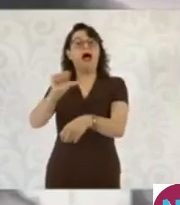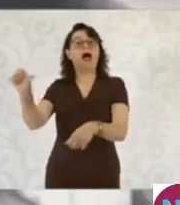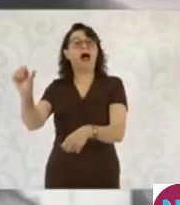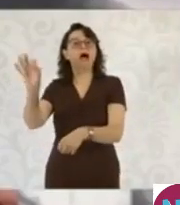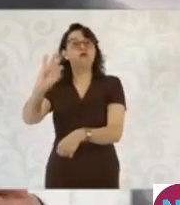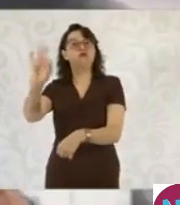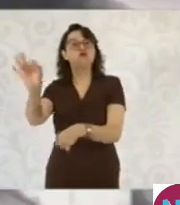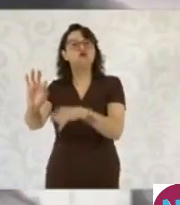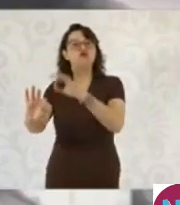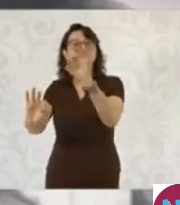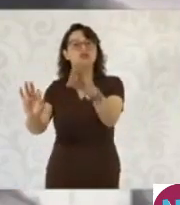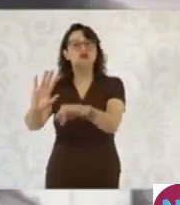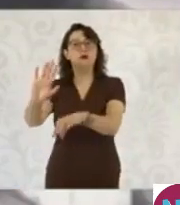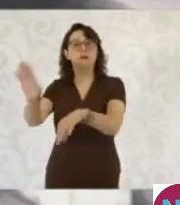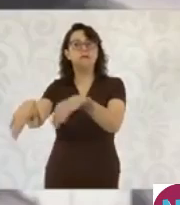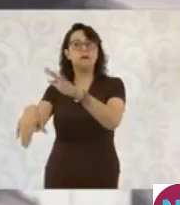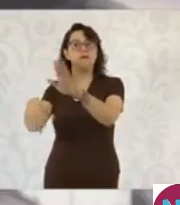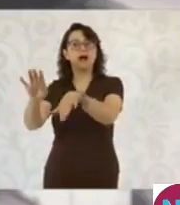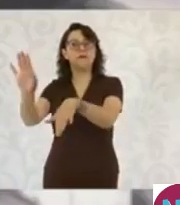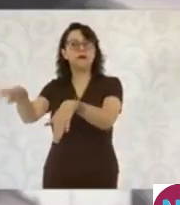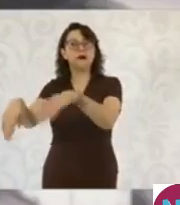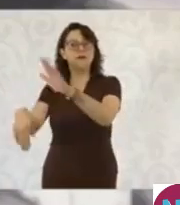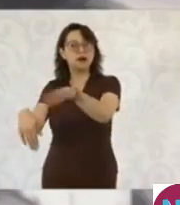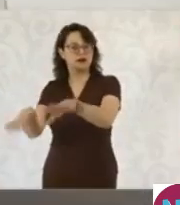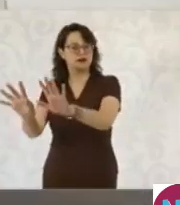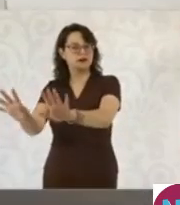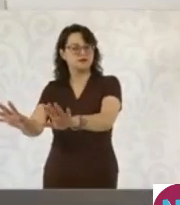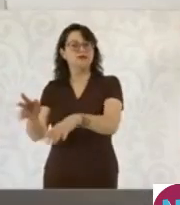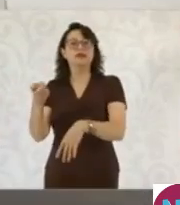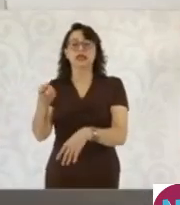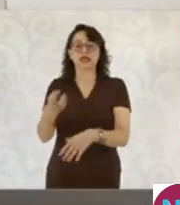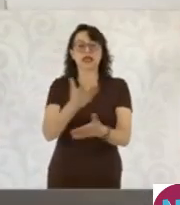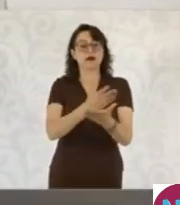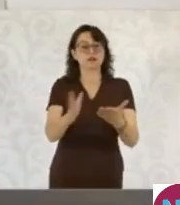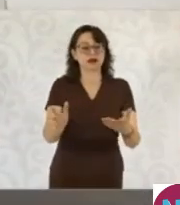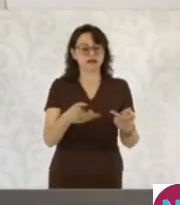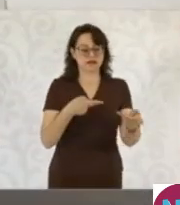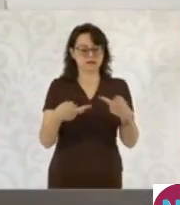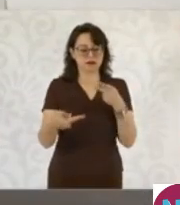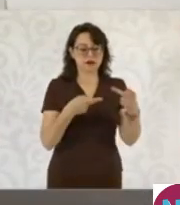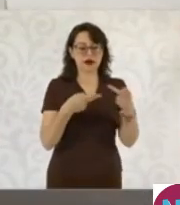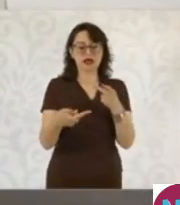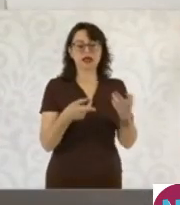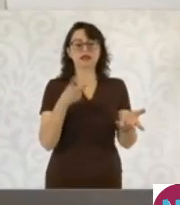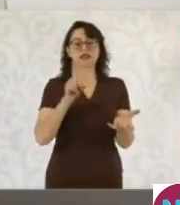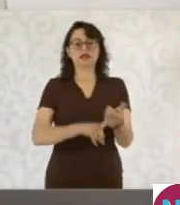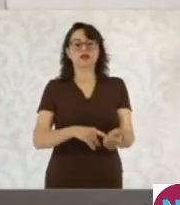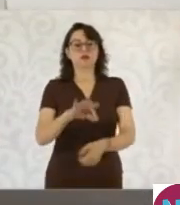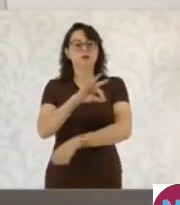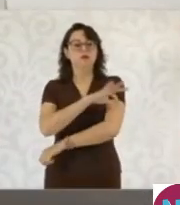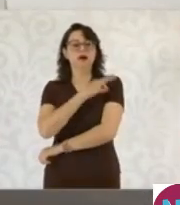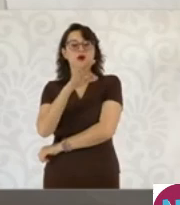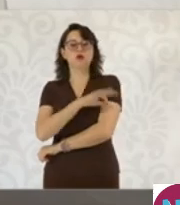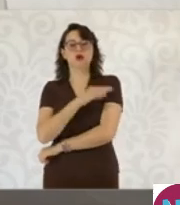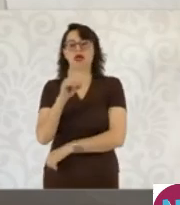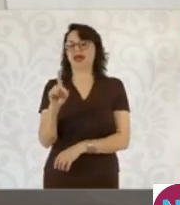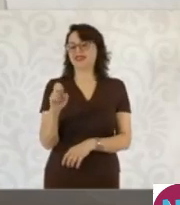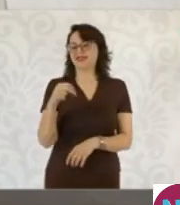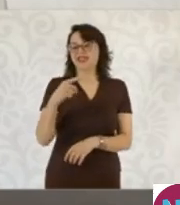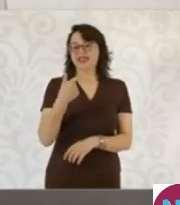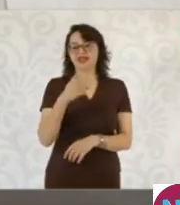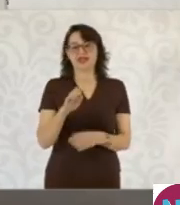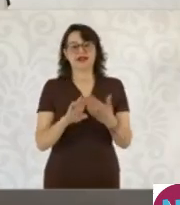para el desarrollo de una vacuna contra el dengue. Me pasa la siguiente, por favor. Esta es